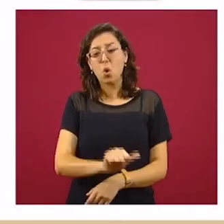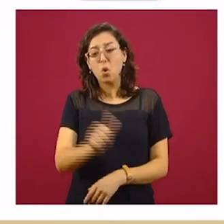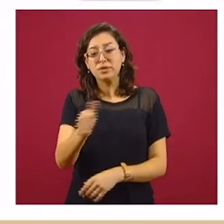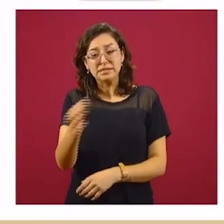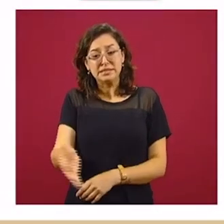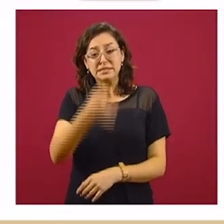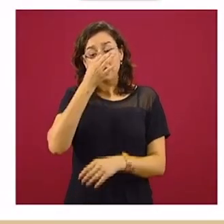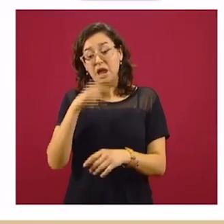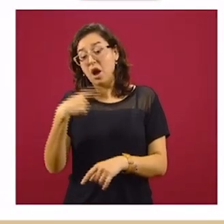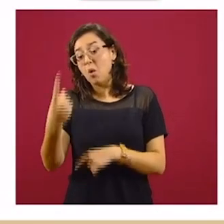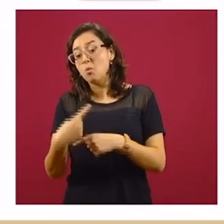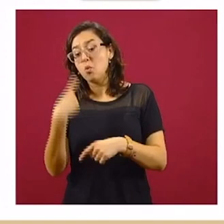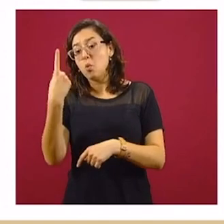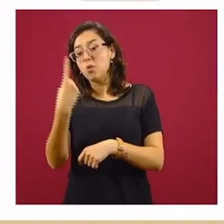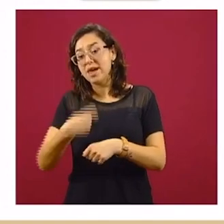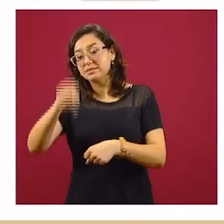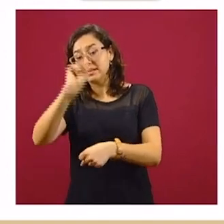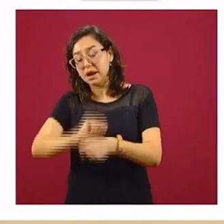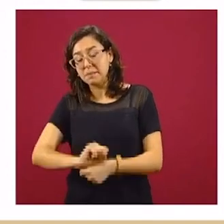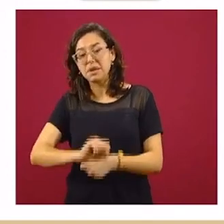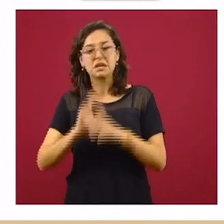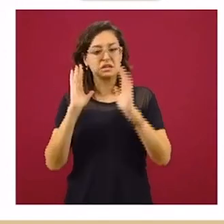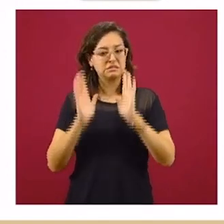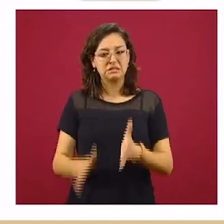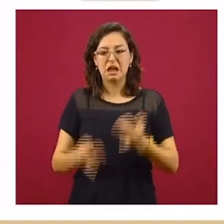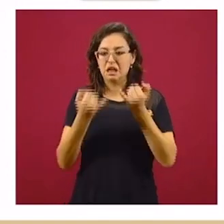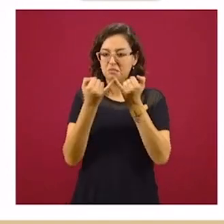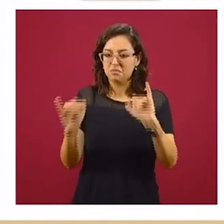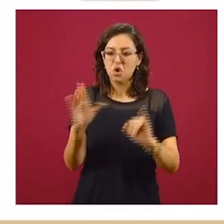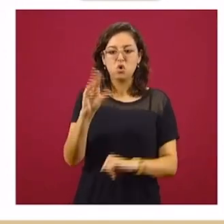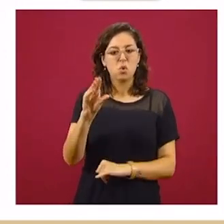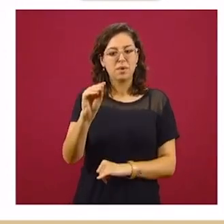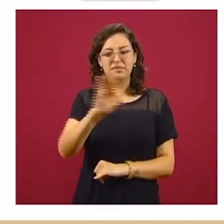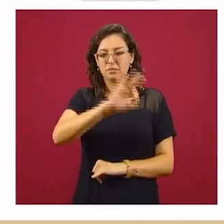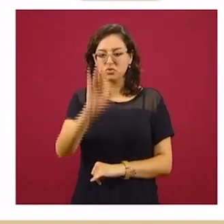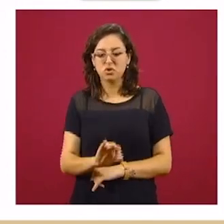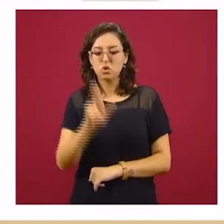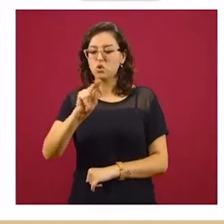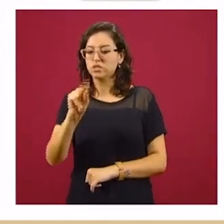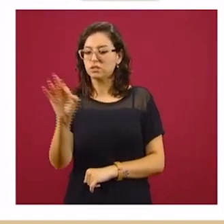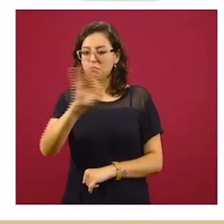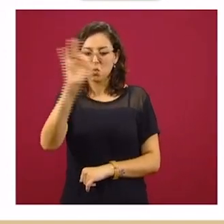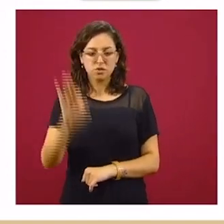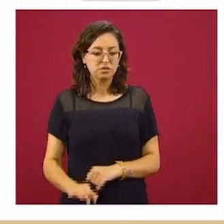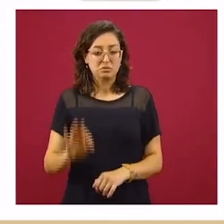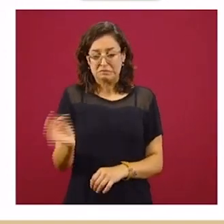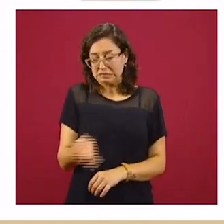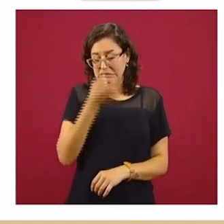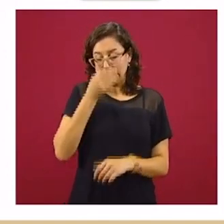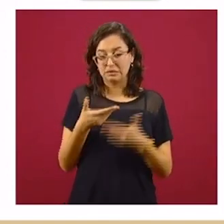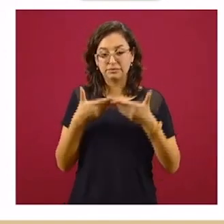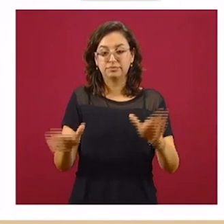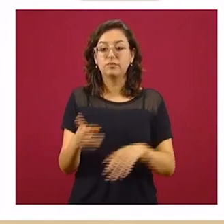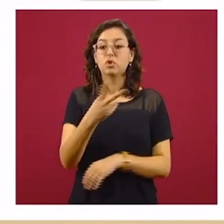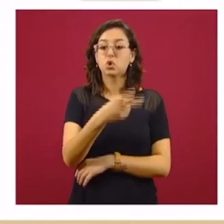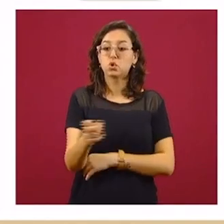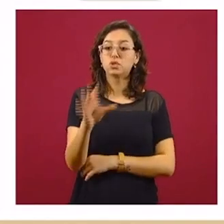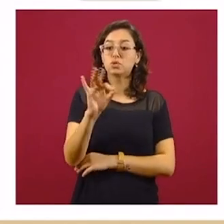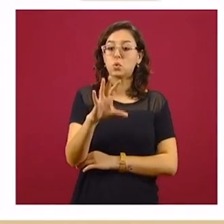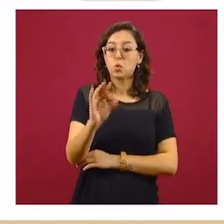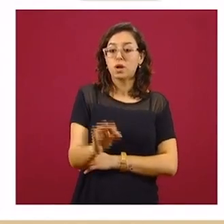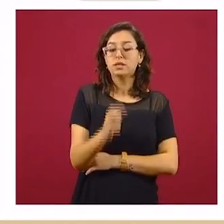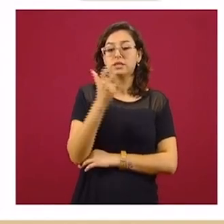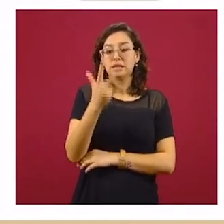con distintos grados de avance algunas ya a punto de que la próxima semana también ya se entreguen estamos hablando de avances del 90 por ciento